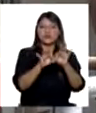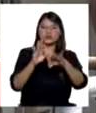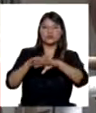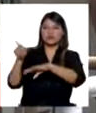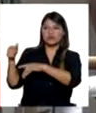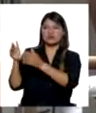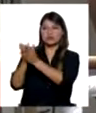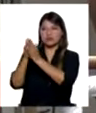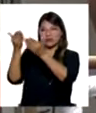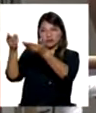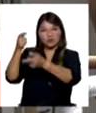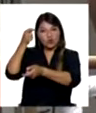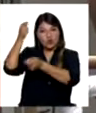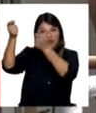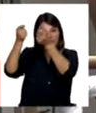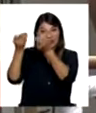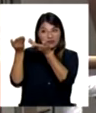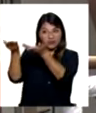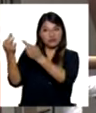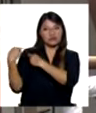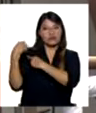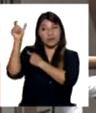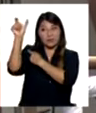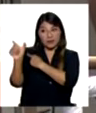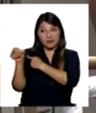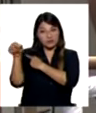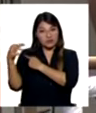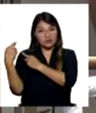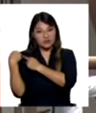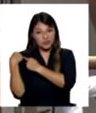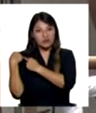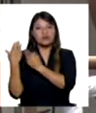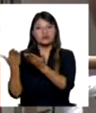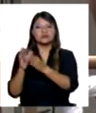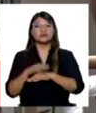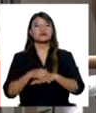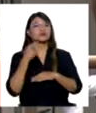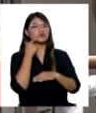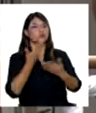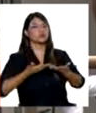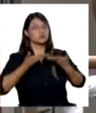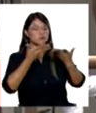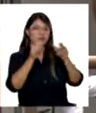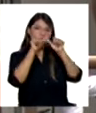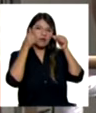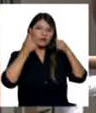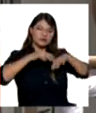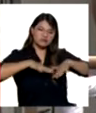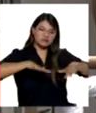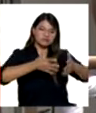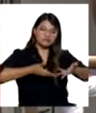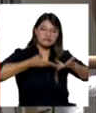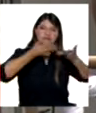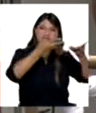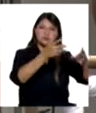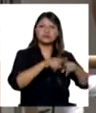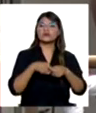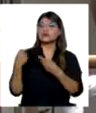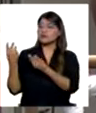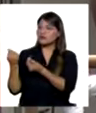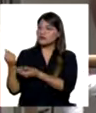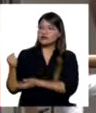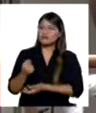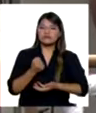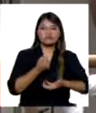invocación al gobernador regional. Así como estamos apostando por la Amazonía y hemos dado más